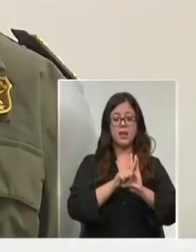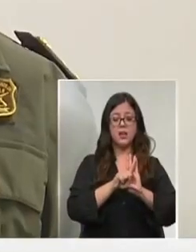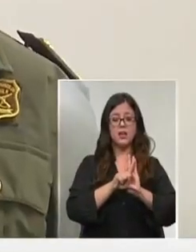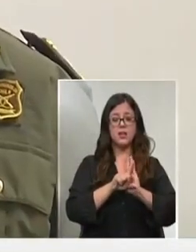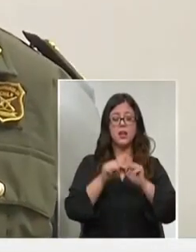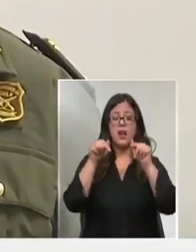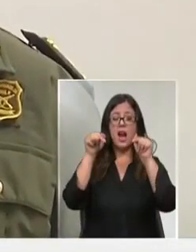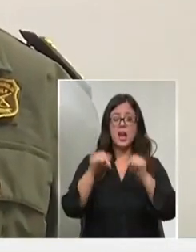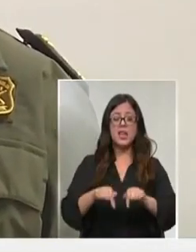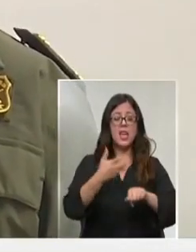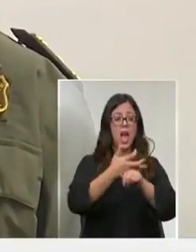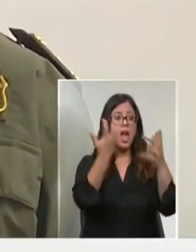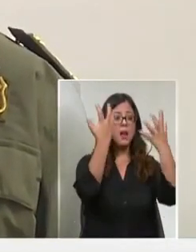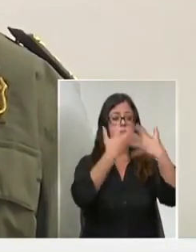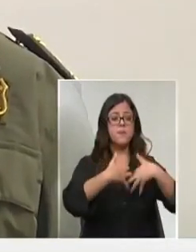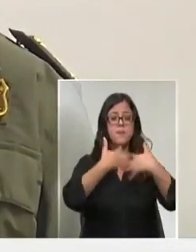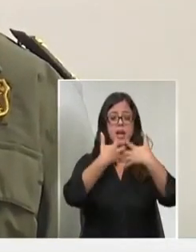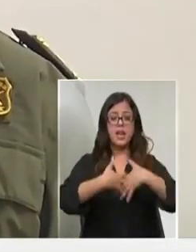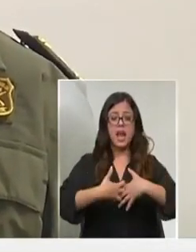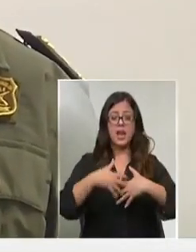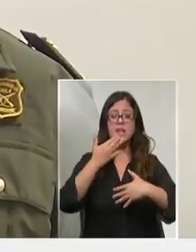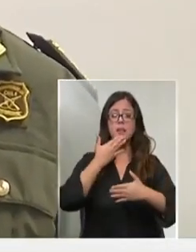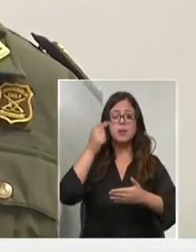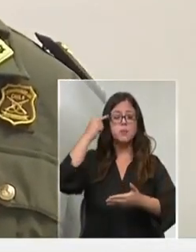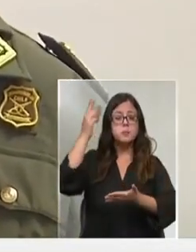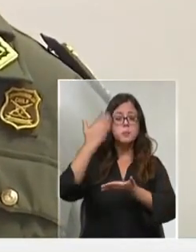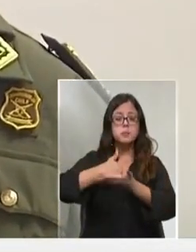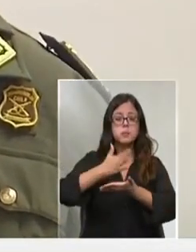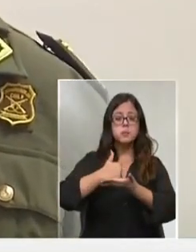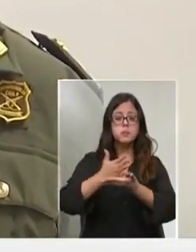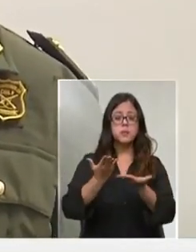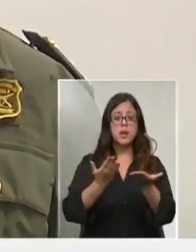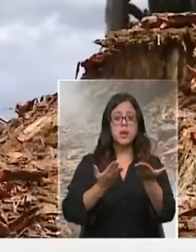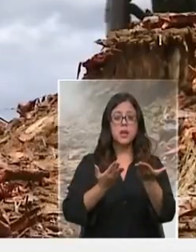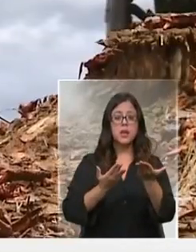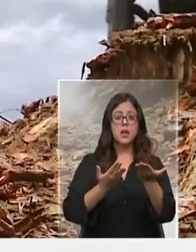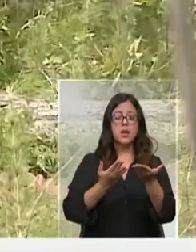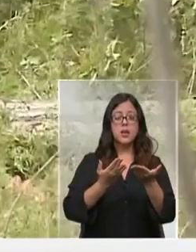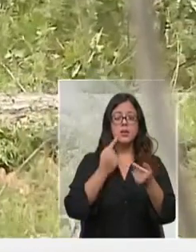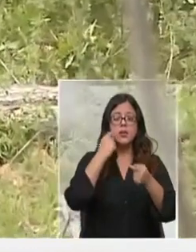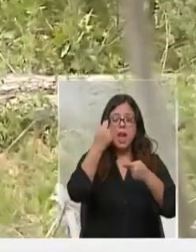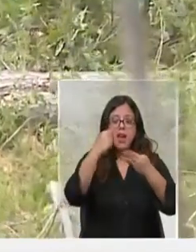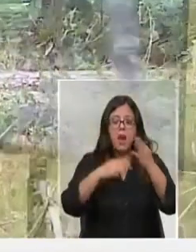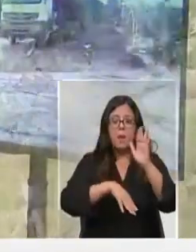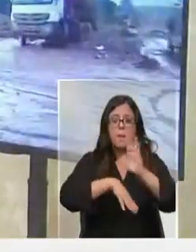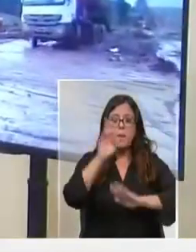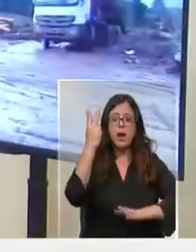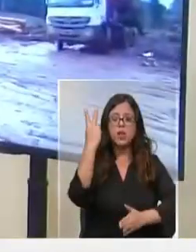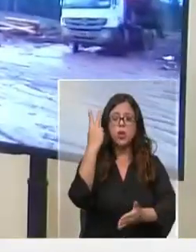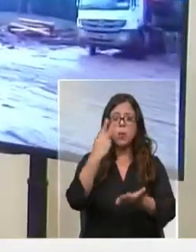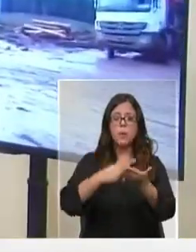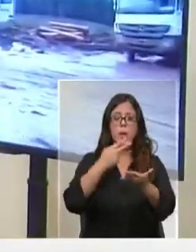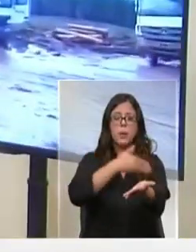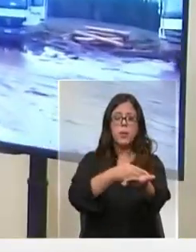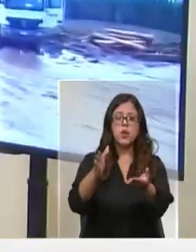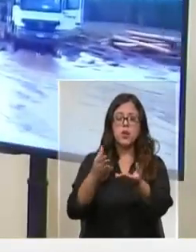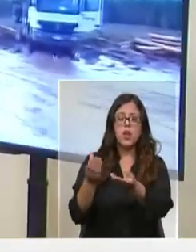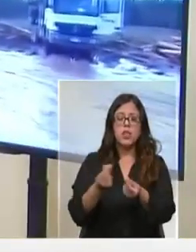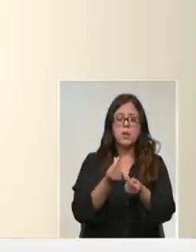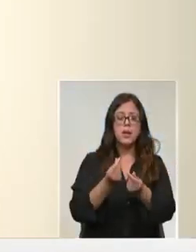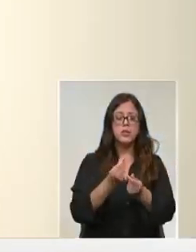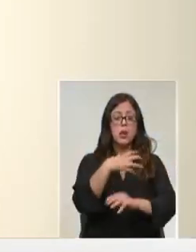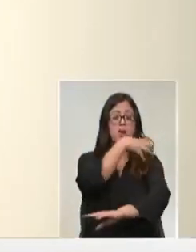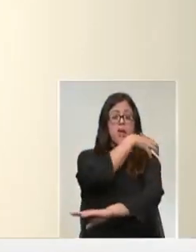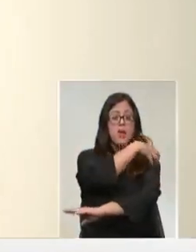Acá tenemos maquinaria y logística que está valuada en más de 2.000 millones de pesos. El general Manuel